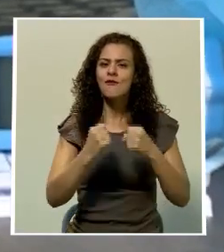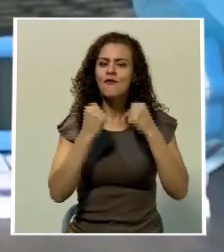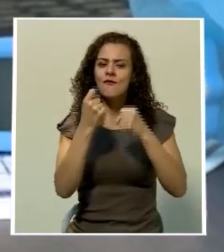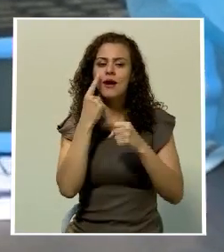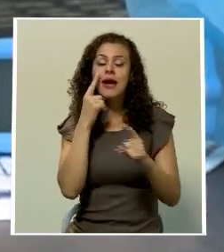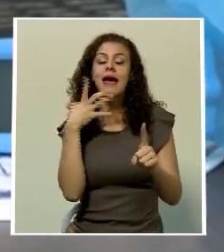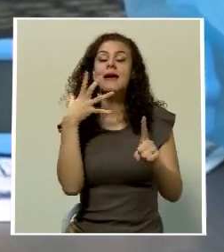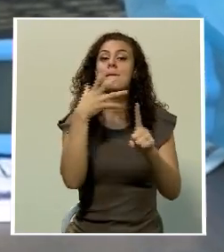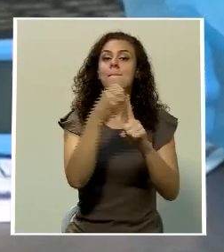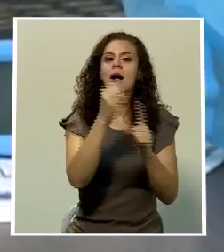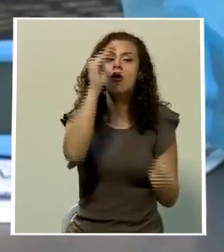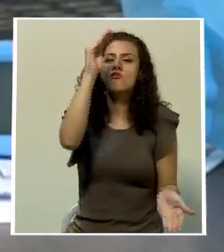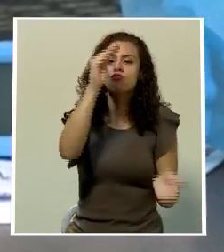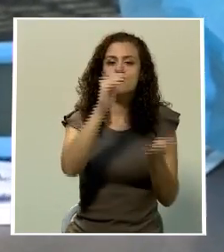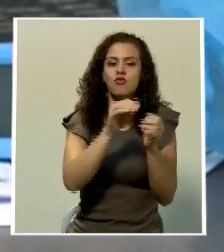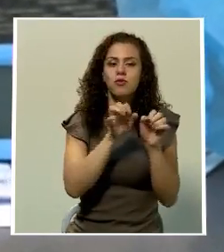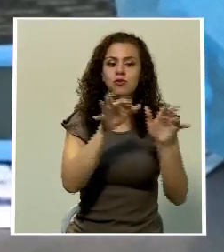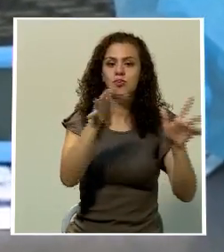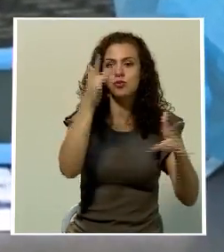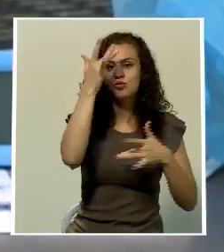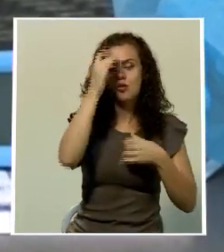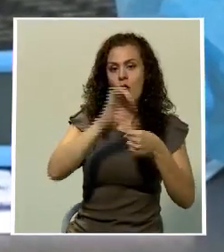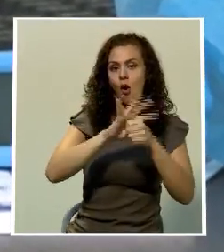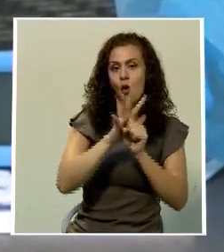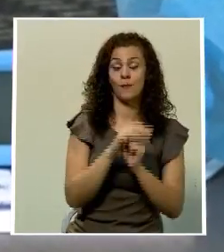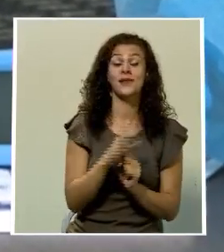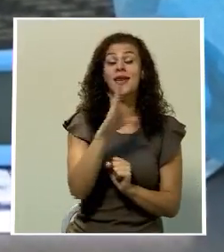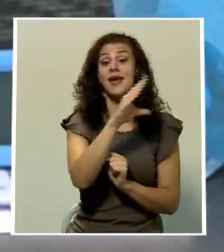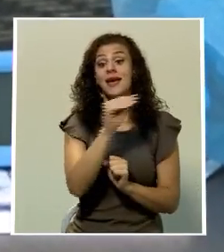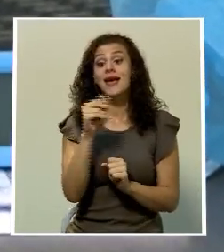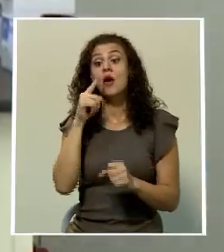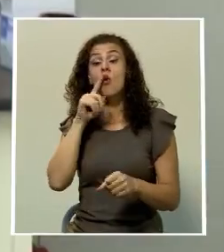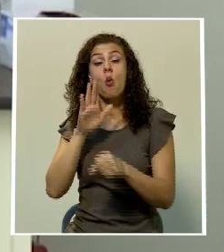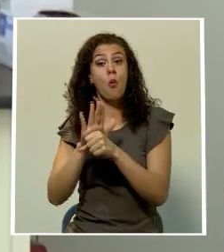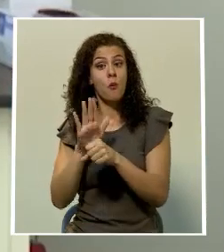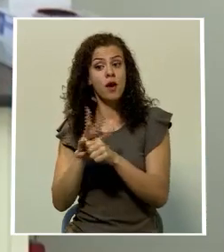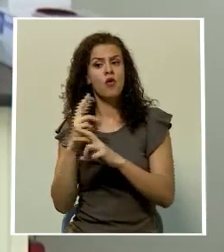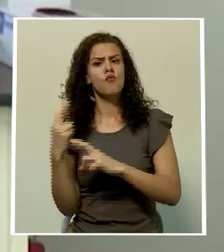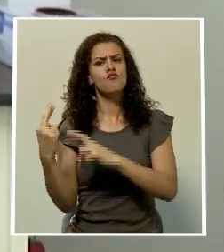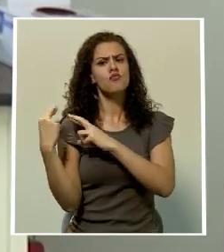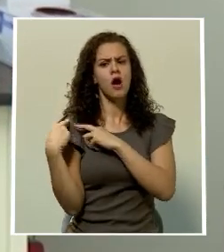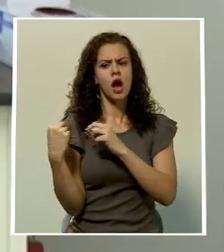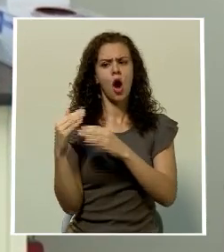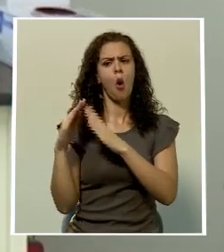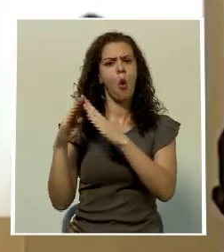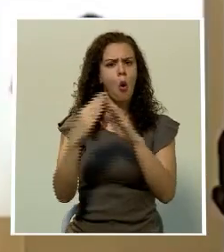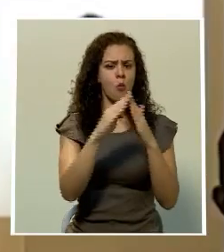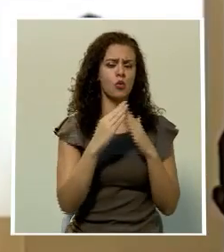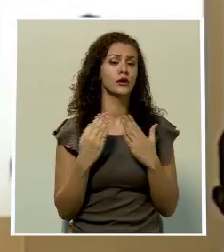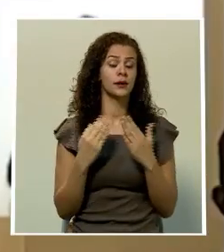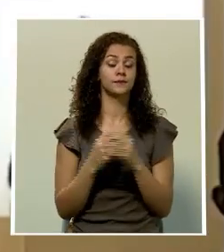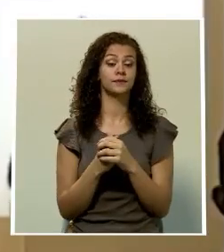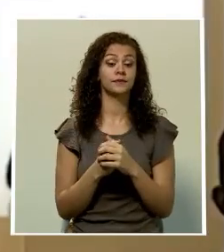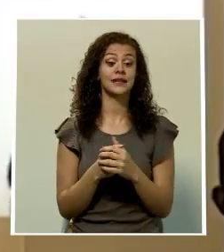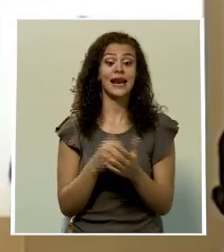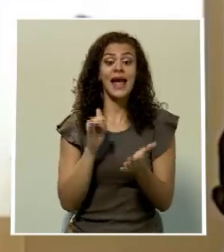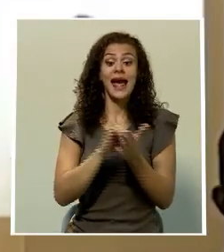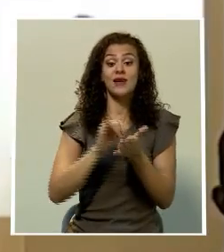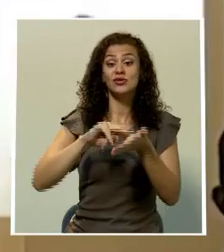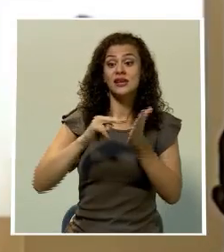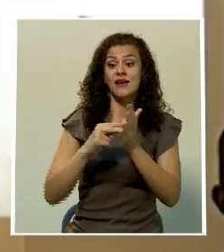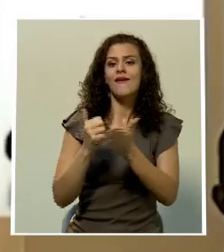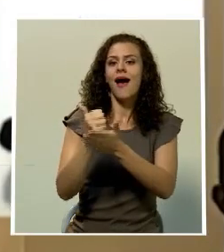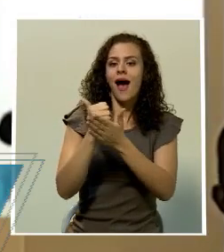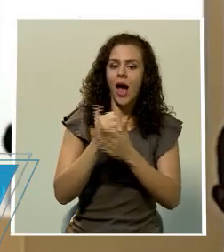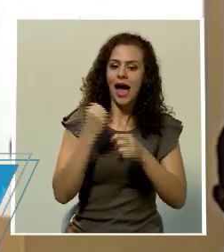de ver el impacto en la reducción de la transmisión de casos, así como el cumplimiento de la responsabilidad comunitaria. Esto nos